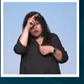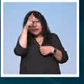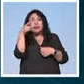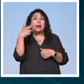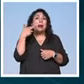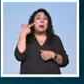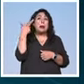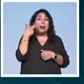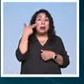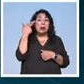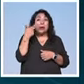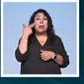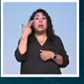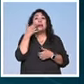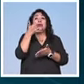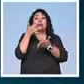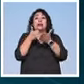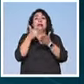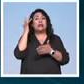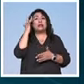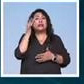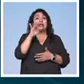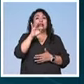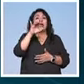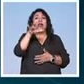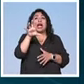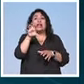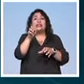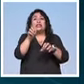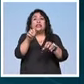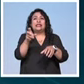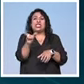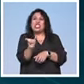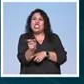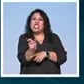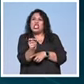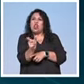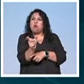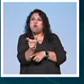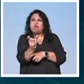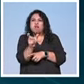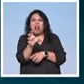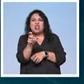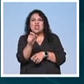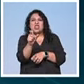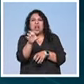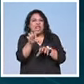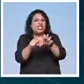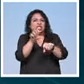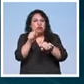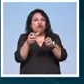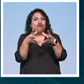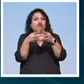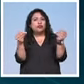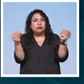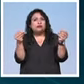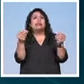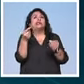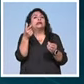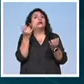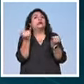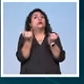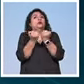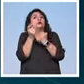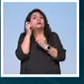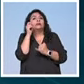las ratas que en la isla de Santa Elena comieron a las tijeretas gigantes hasta extinguirlas y casi han exterminado